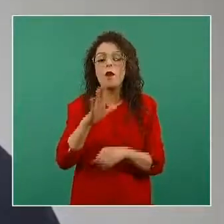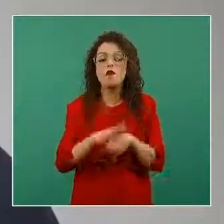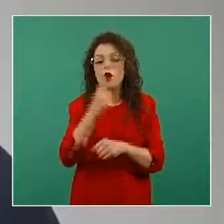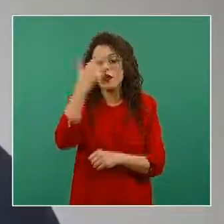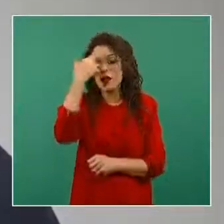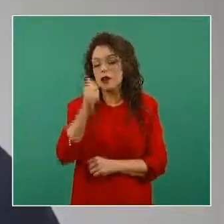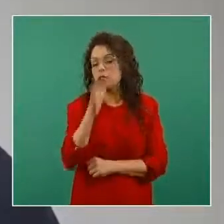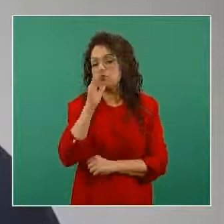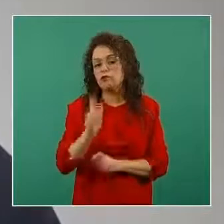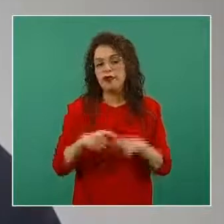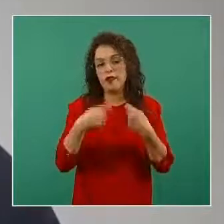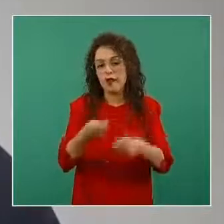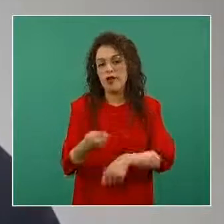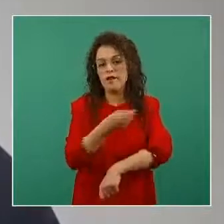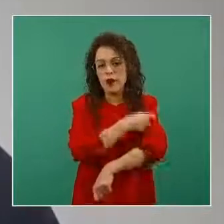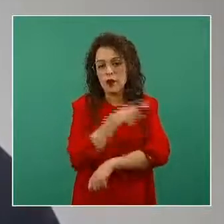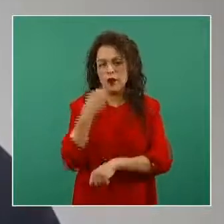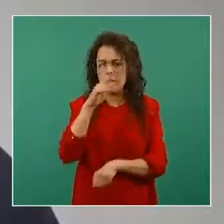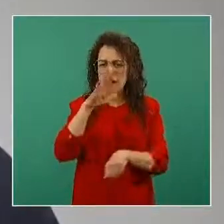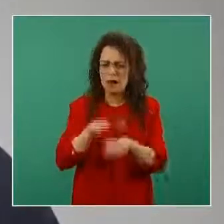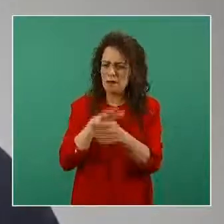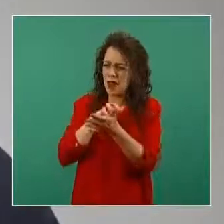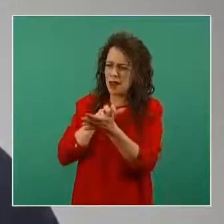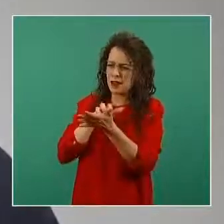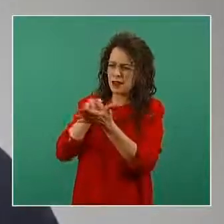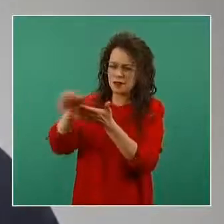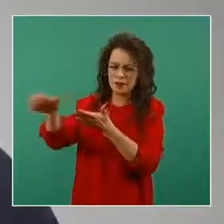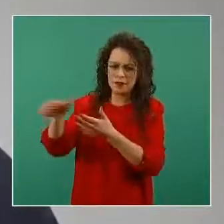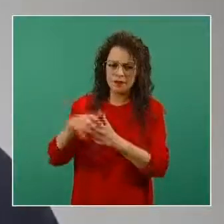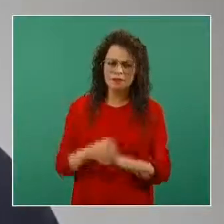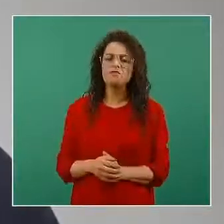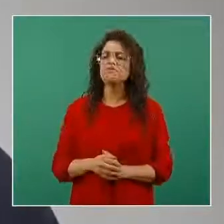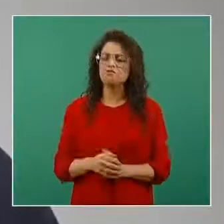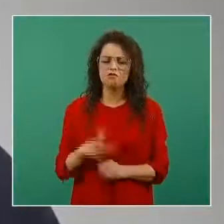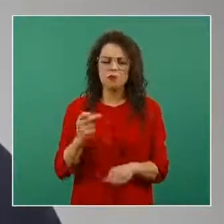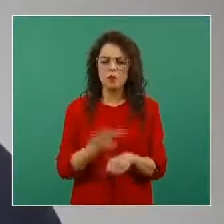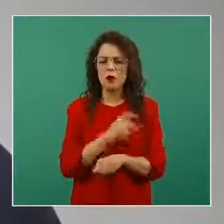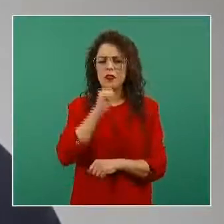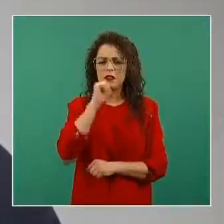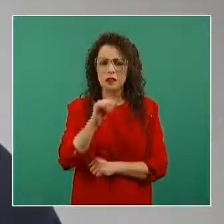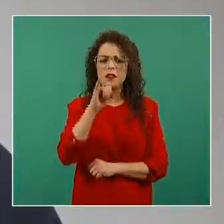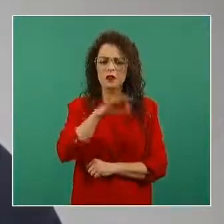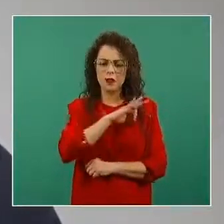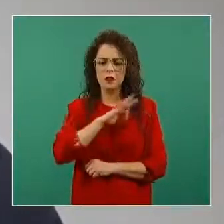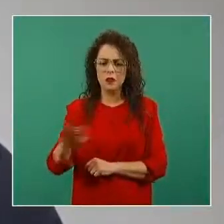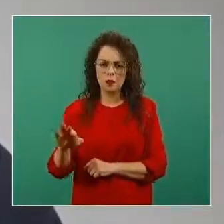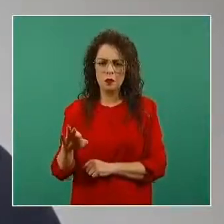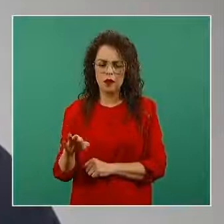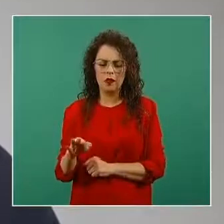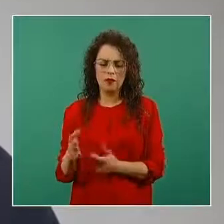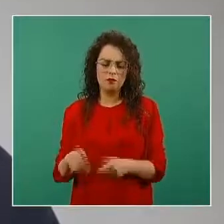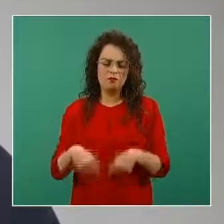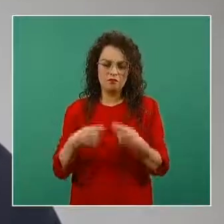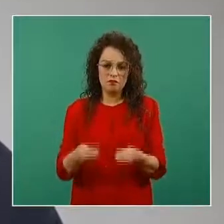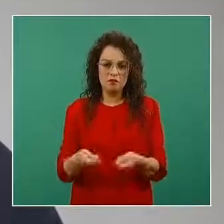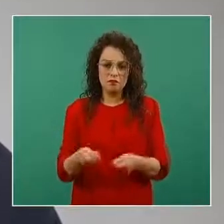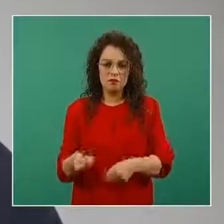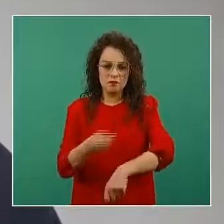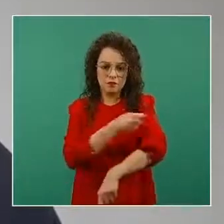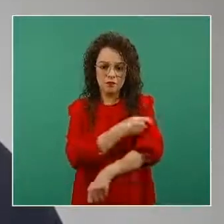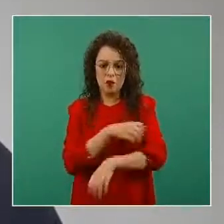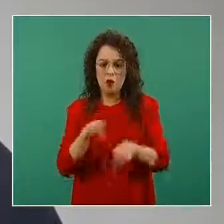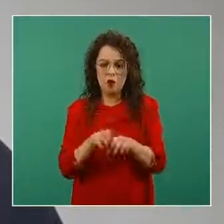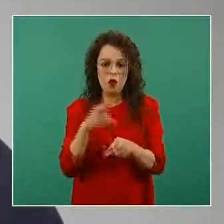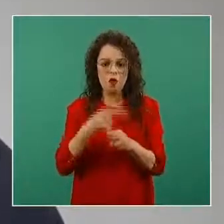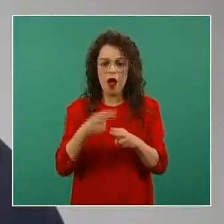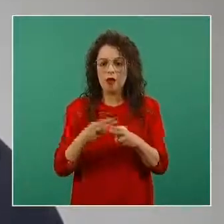gran mayoría de las personas de seguro pasarán sin mayor problema este filtro, y por lo tanto, como hasta el momento ha sucedido,